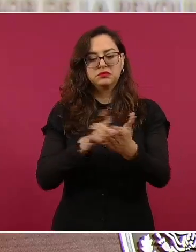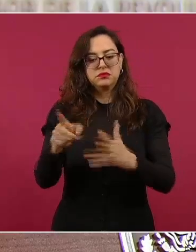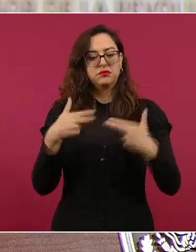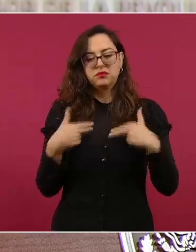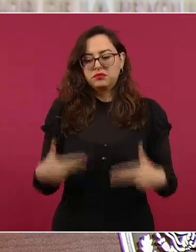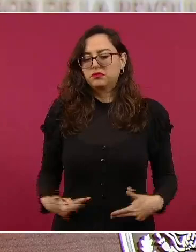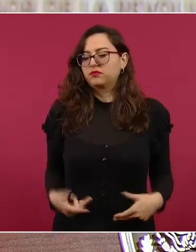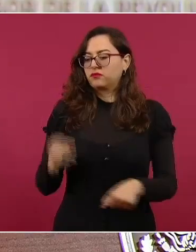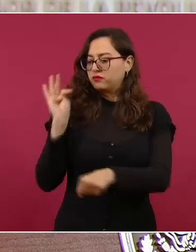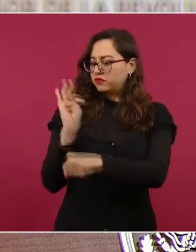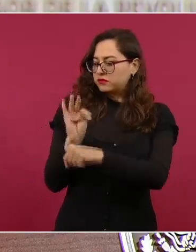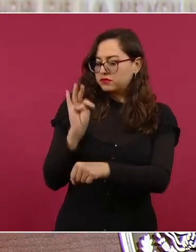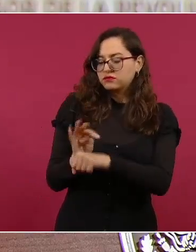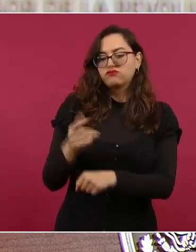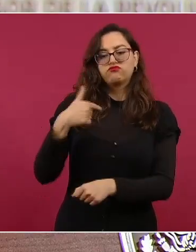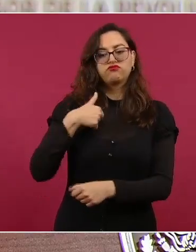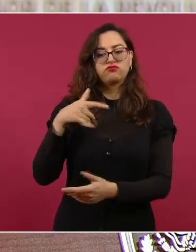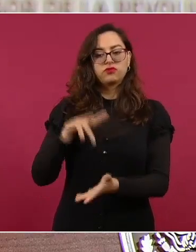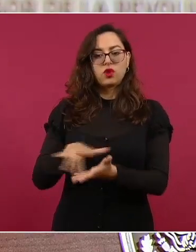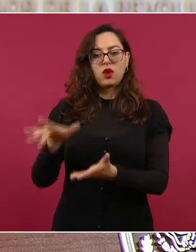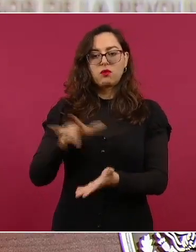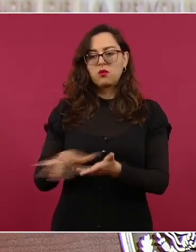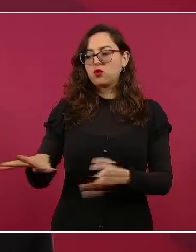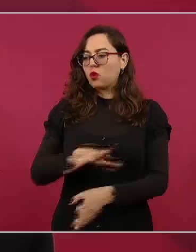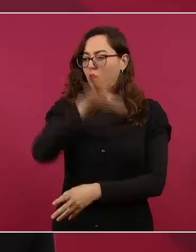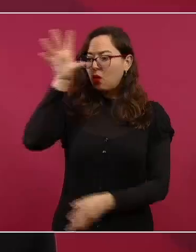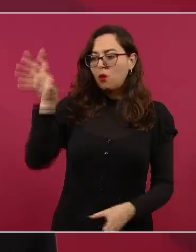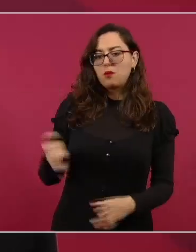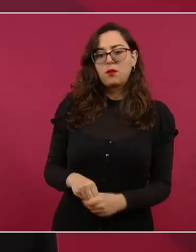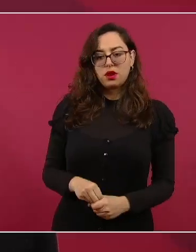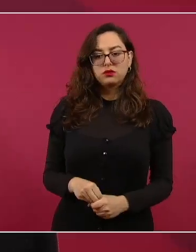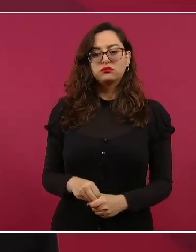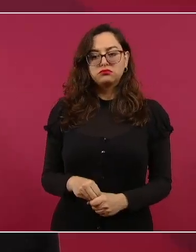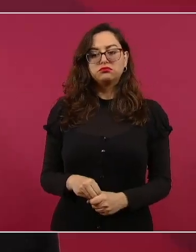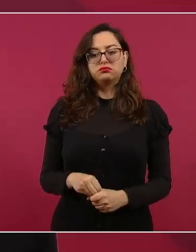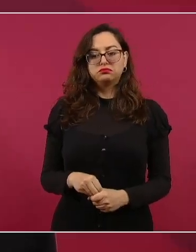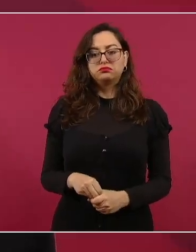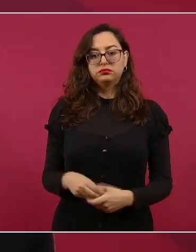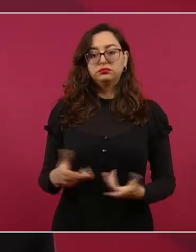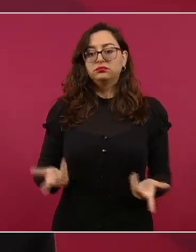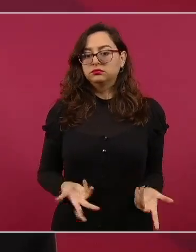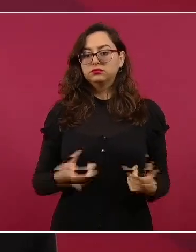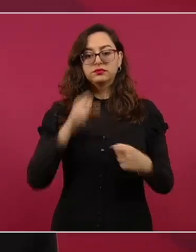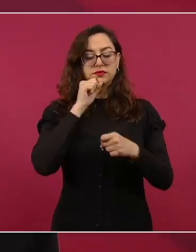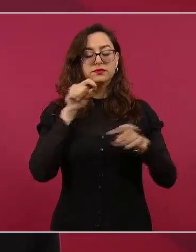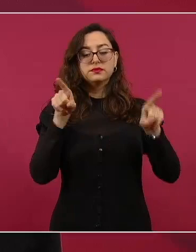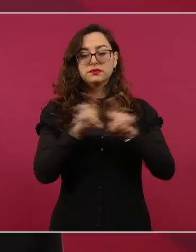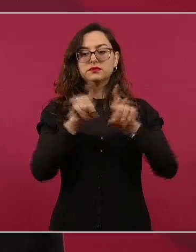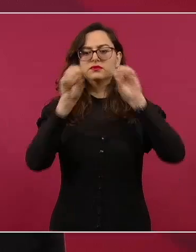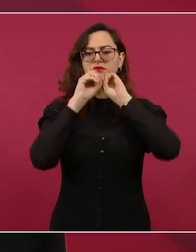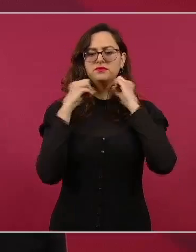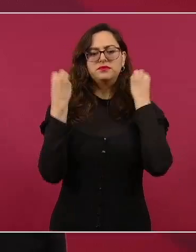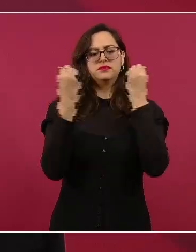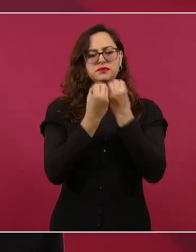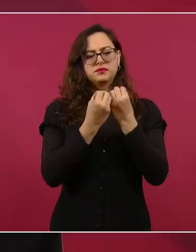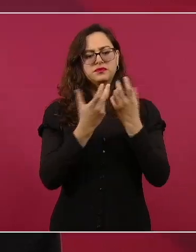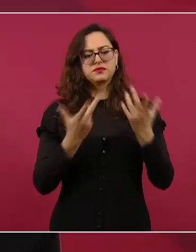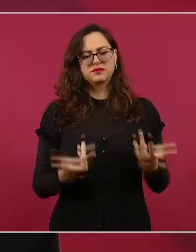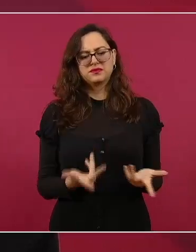y también para resolver sobre estos organismos